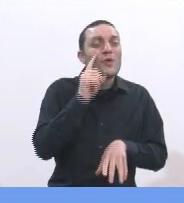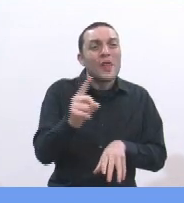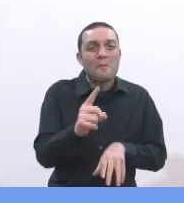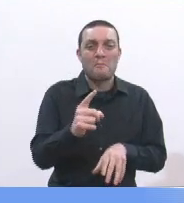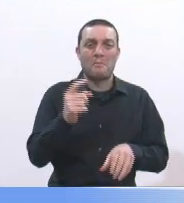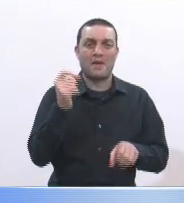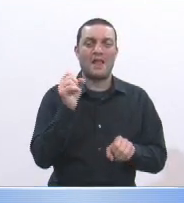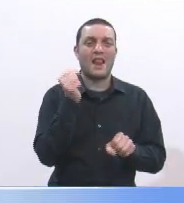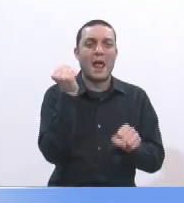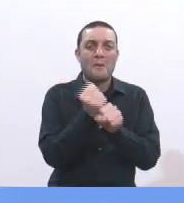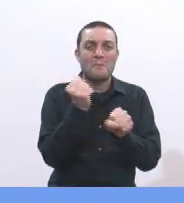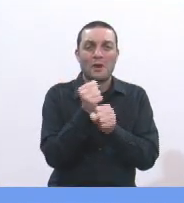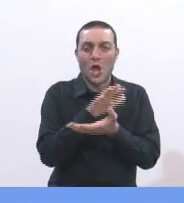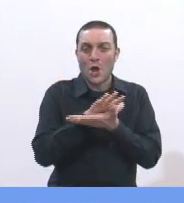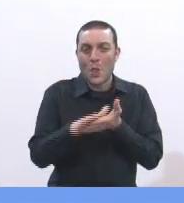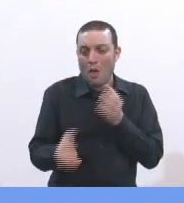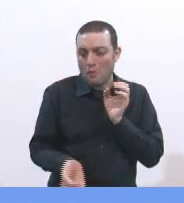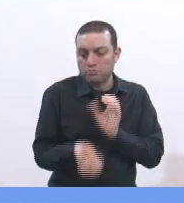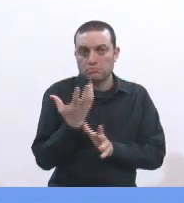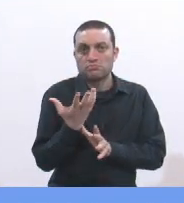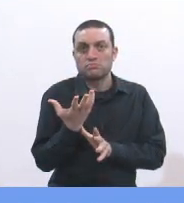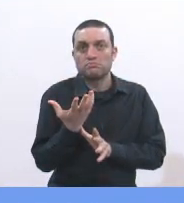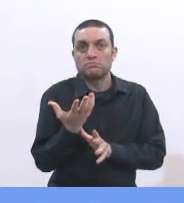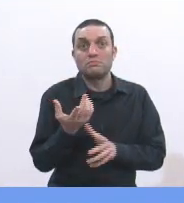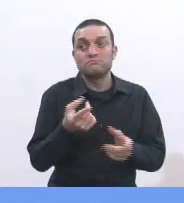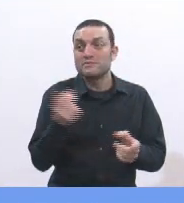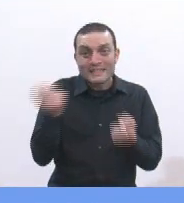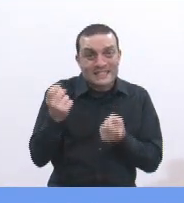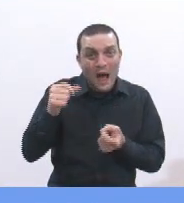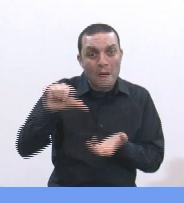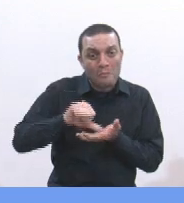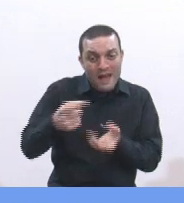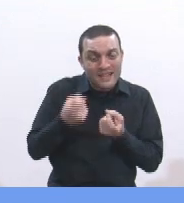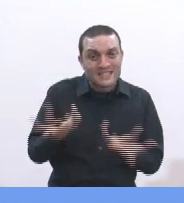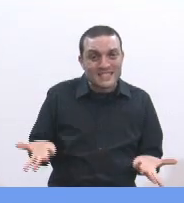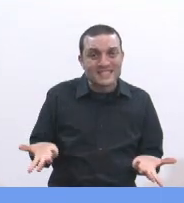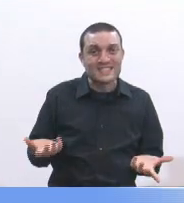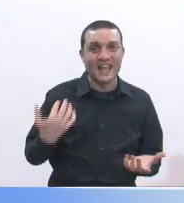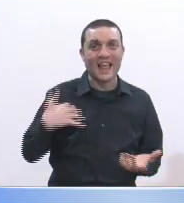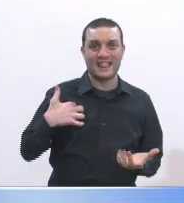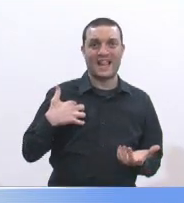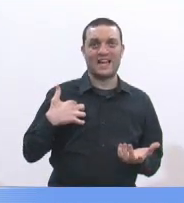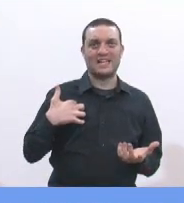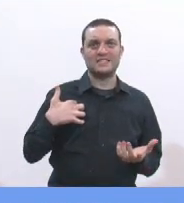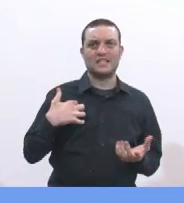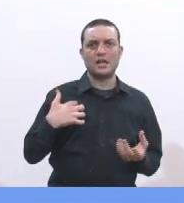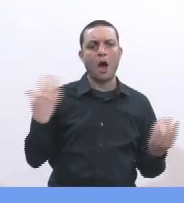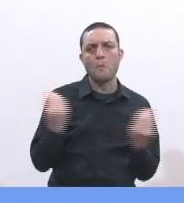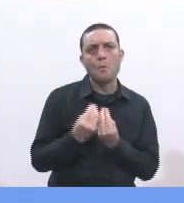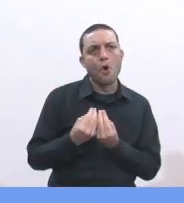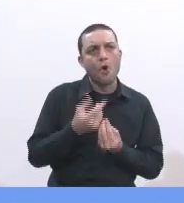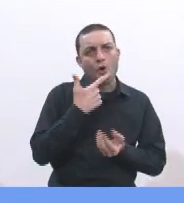y por eso coincidiendo con varios senadores propina antes tanto del oficialismo como de la oposición